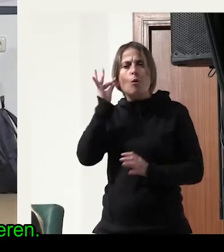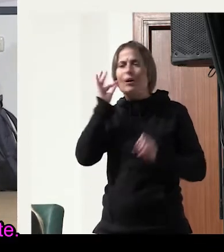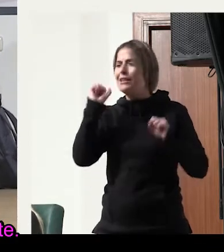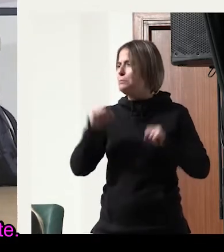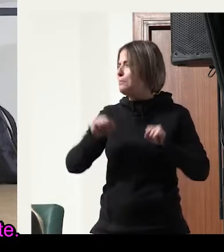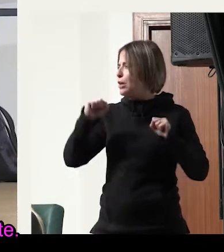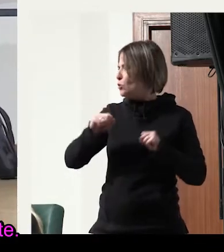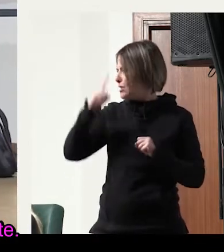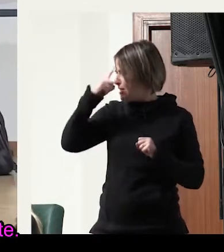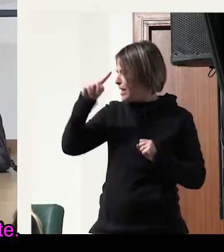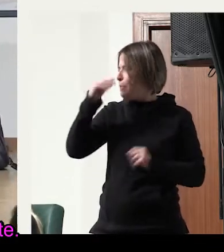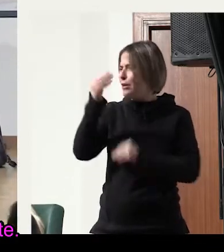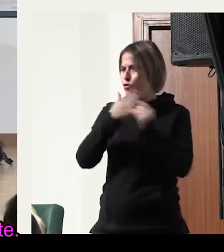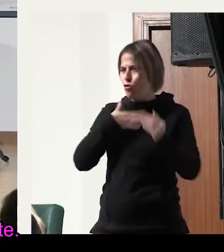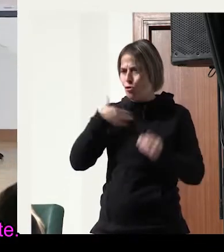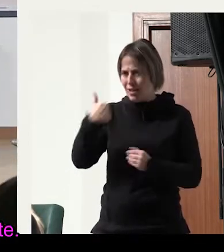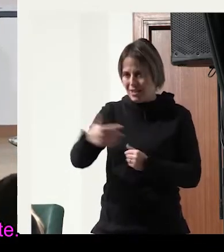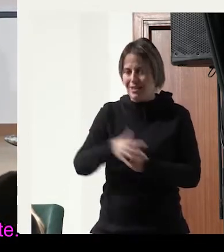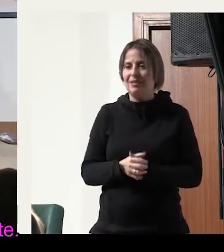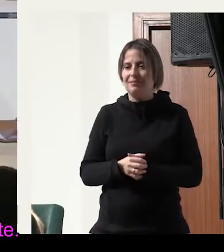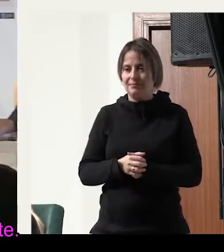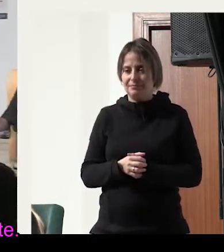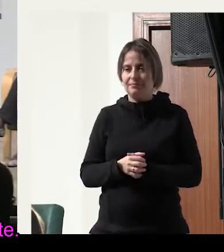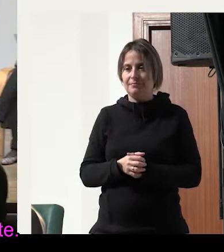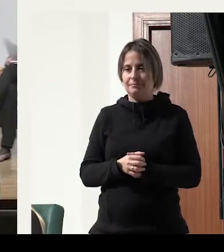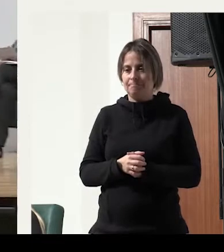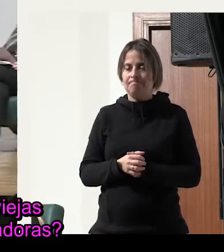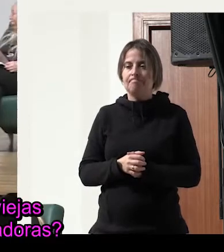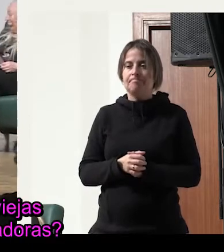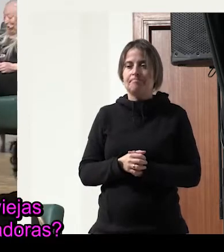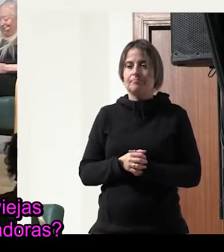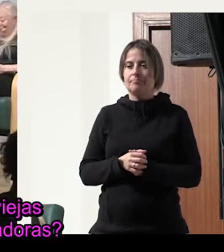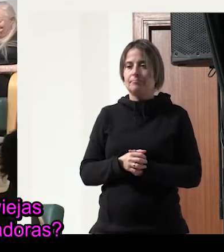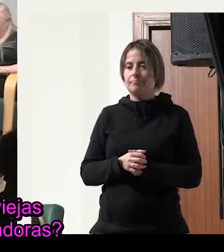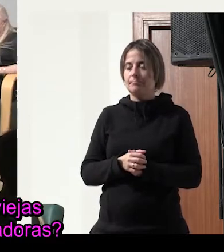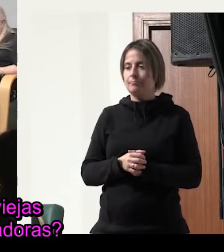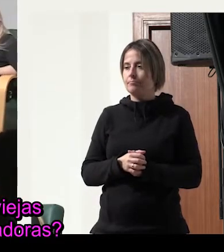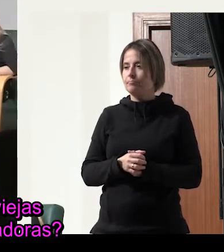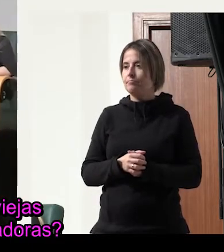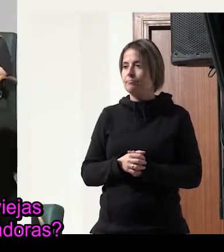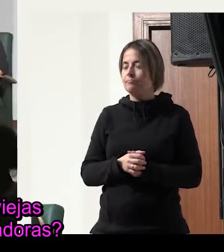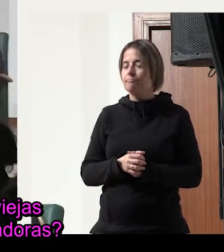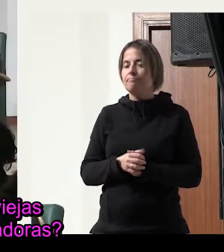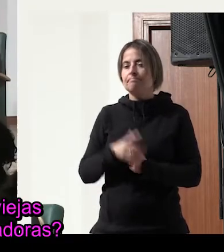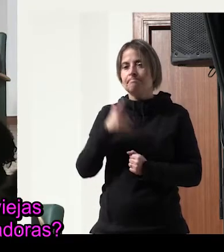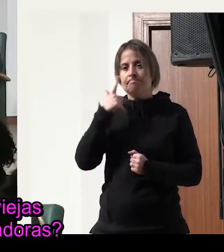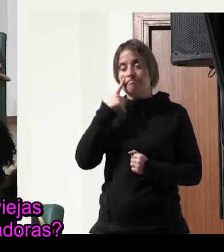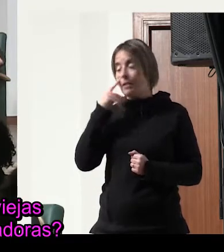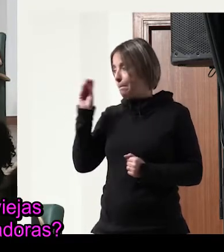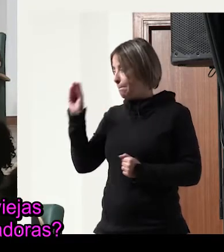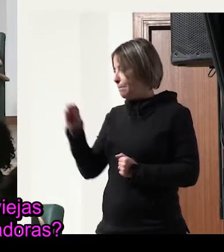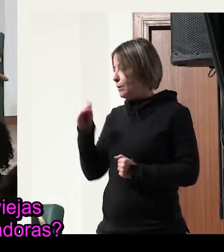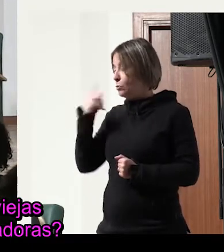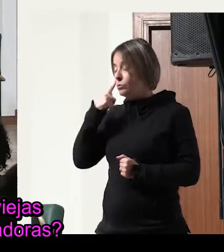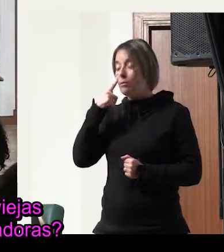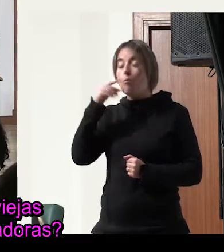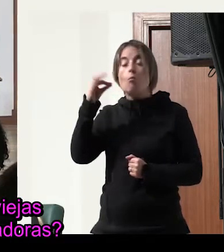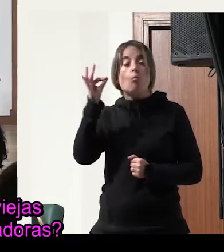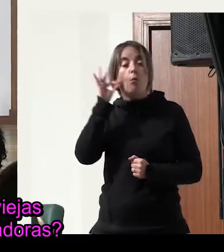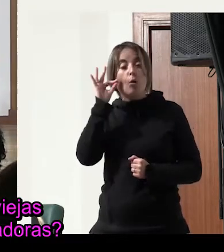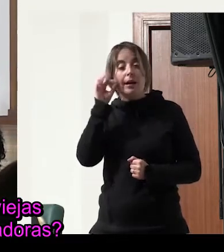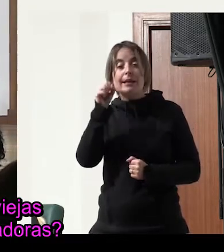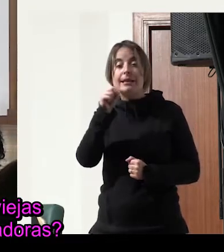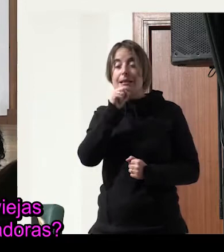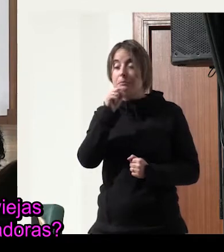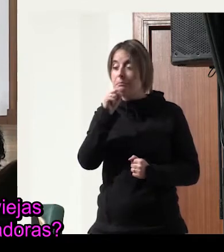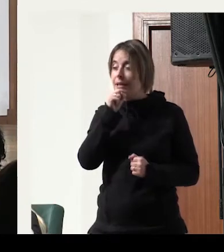quieren. Claro. Bueno, sí, totalmente. Bueno, ¿y por qué las mujeres viejas tenemos que ser siempre